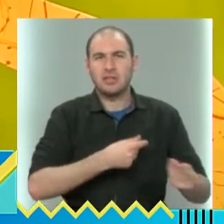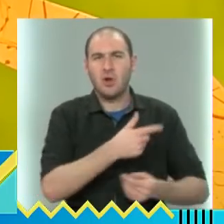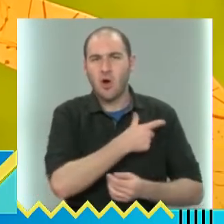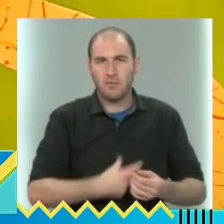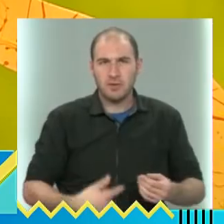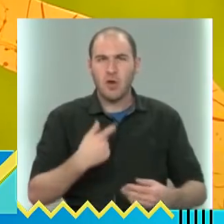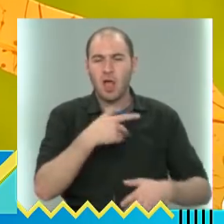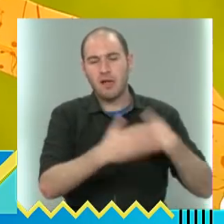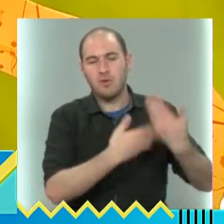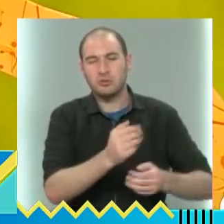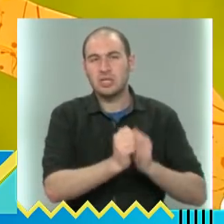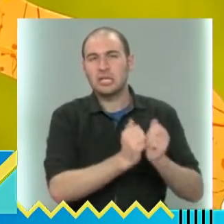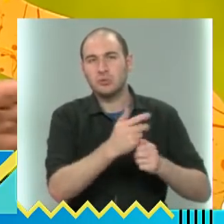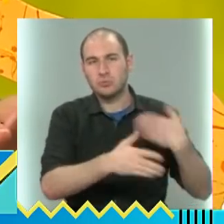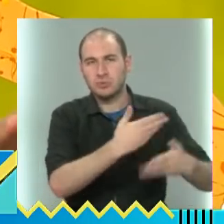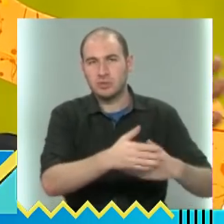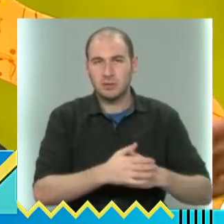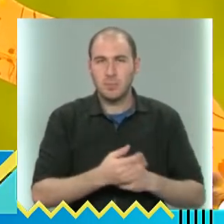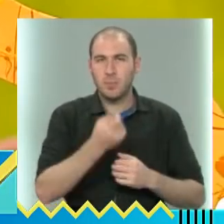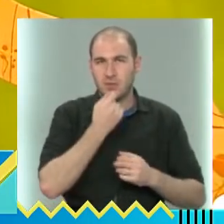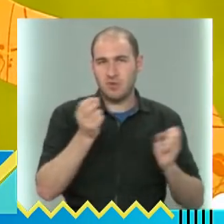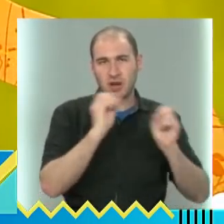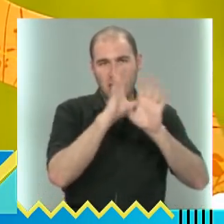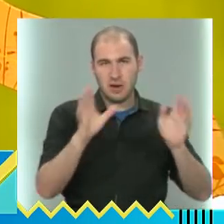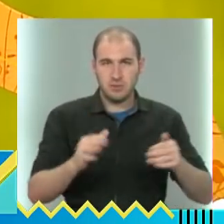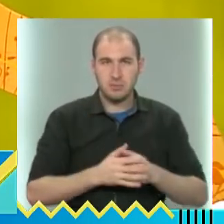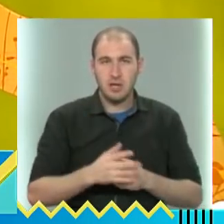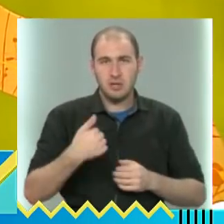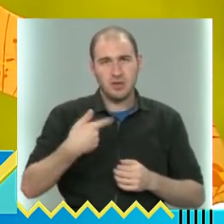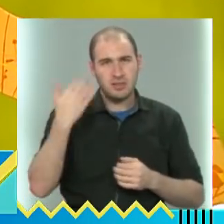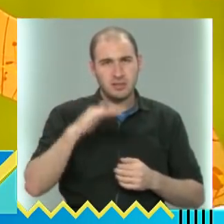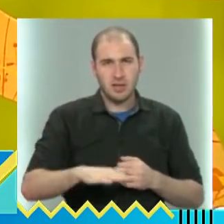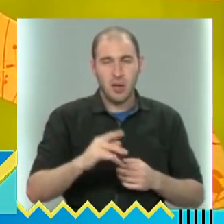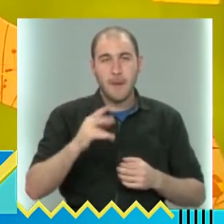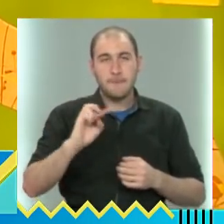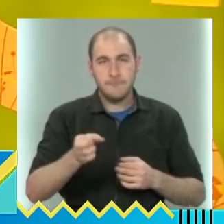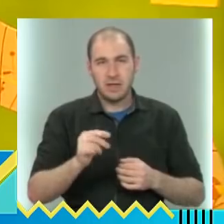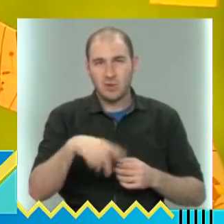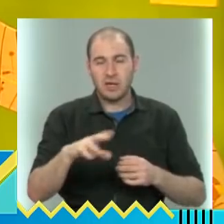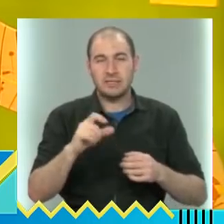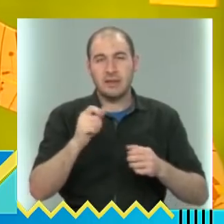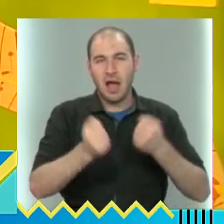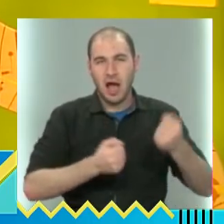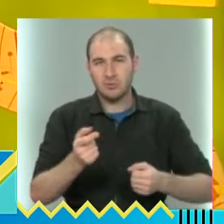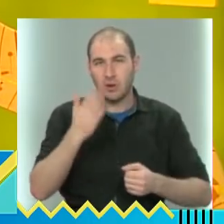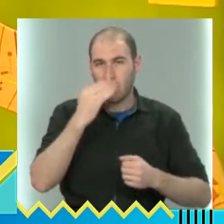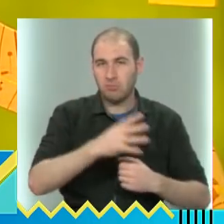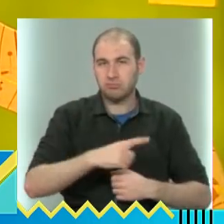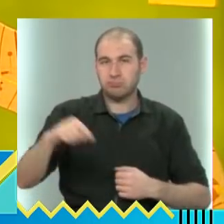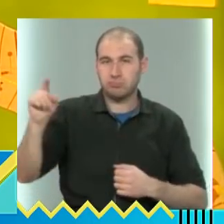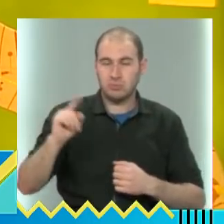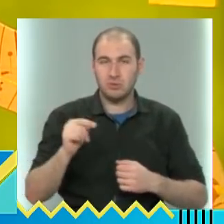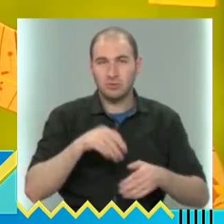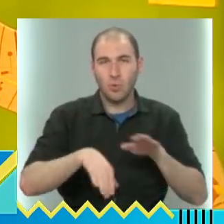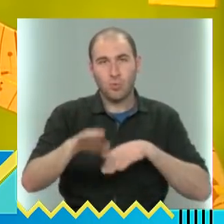gobierno es la evolución de la industria. Les hago un ejemplo muy clarito. Cuando yo era chico, mis padres nos subían un Citroën 12B, nos llevaban a Córdoba, y íbamos